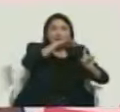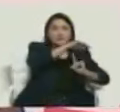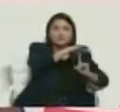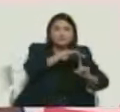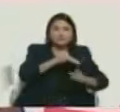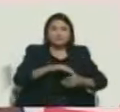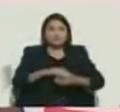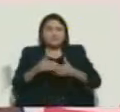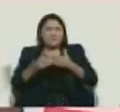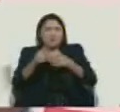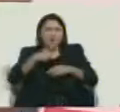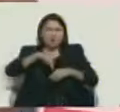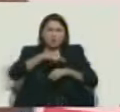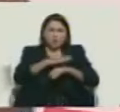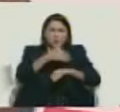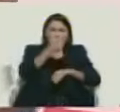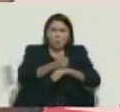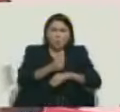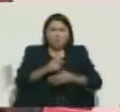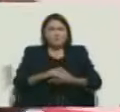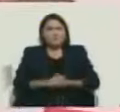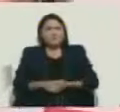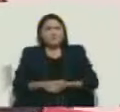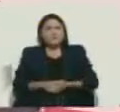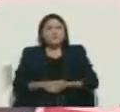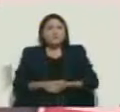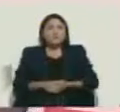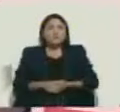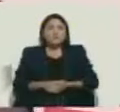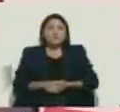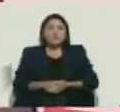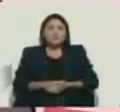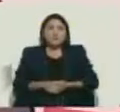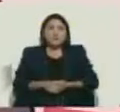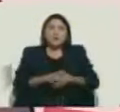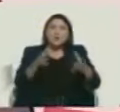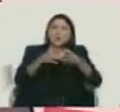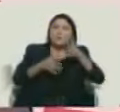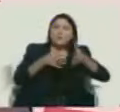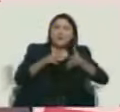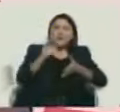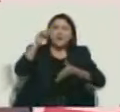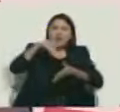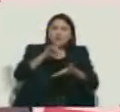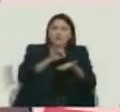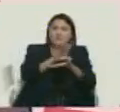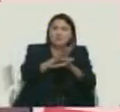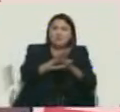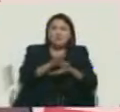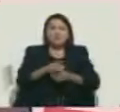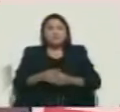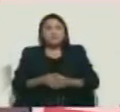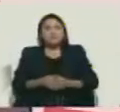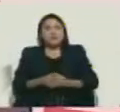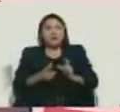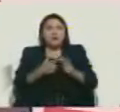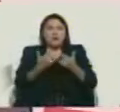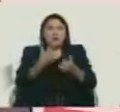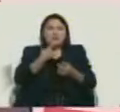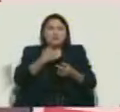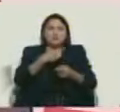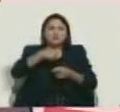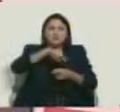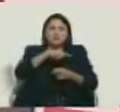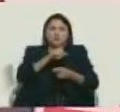Dándonos la culpa a nosotros, que el tren de Aragua. Nosotros echamos al tren de Aragua de aquí, ¿vale? La fuerza policial y de seguridad de Venezuela